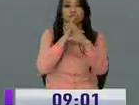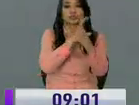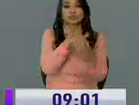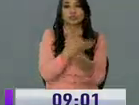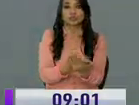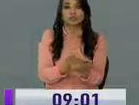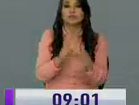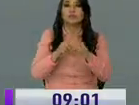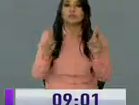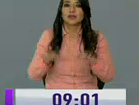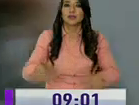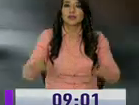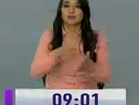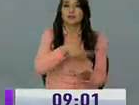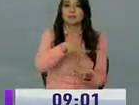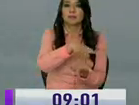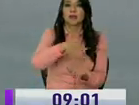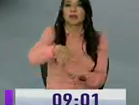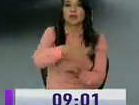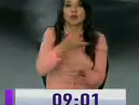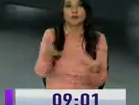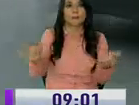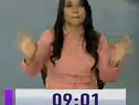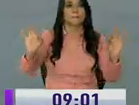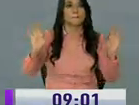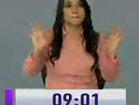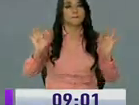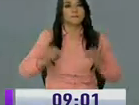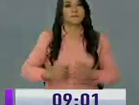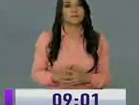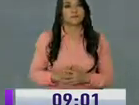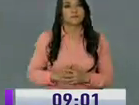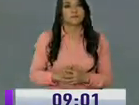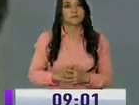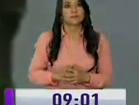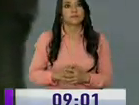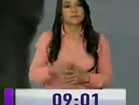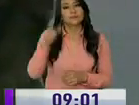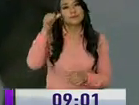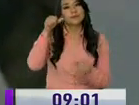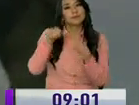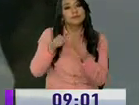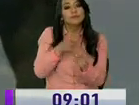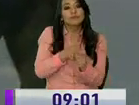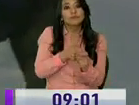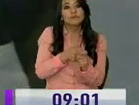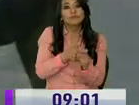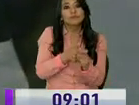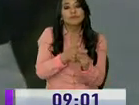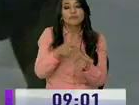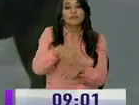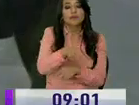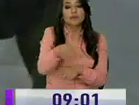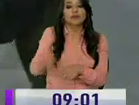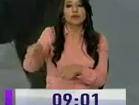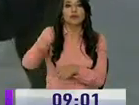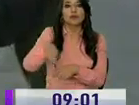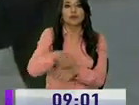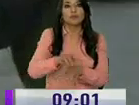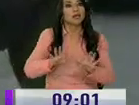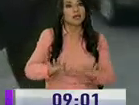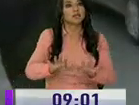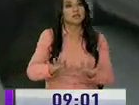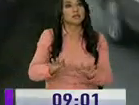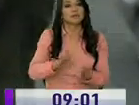desde las distintas parroquias del Distrito Metropolitano del Valle, por ejemplo. Recordemos que estamos muy cerca del Trébol y así luce